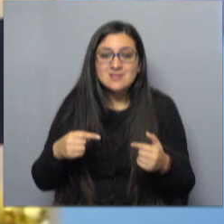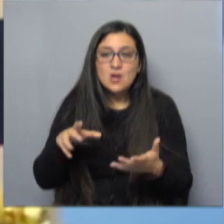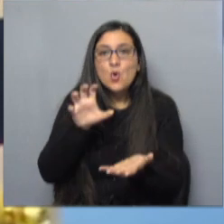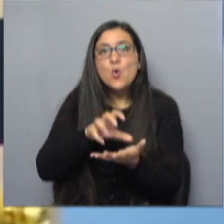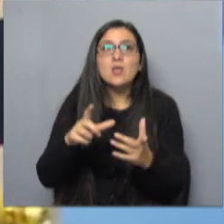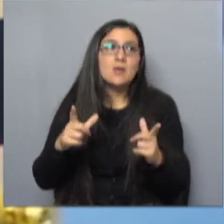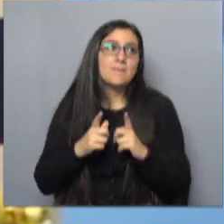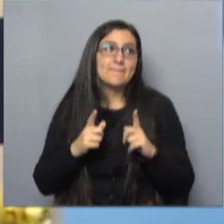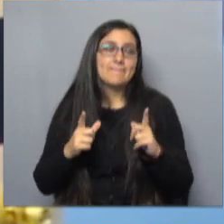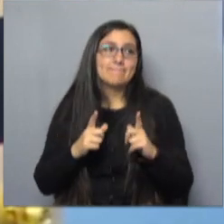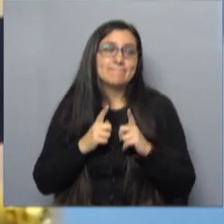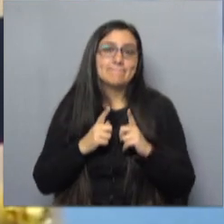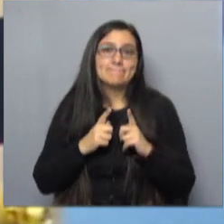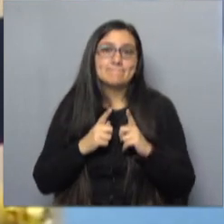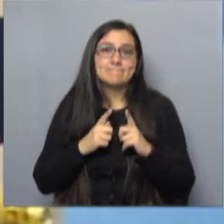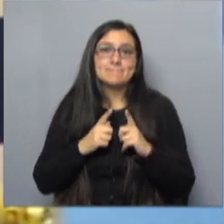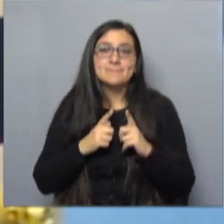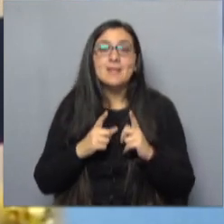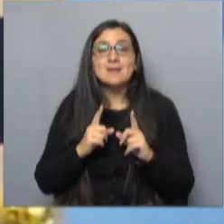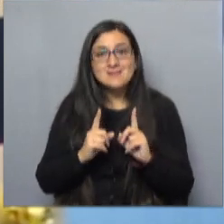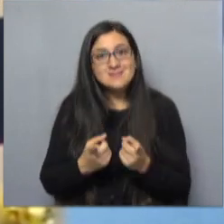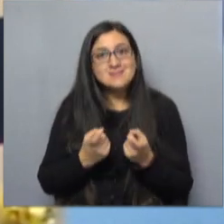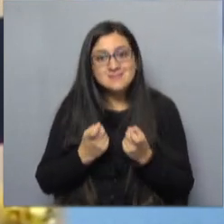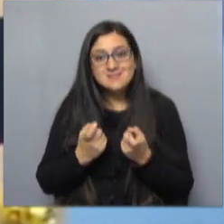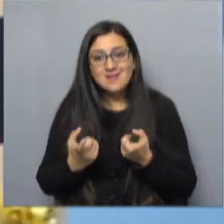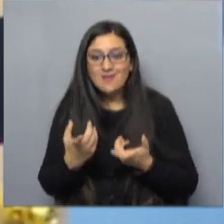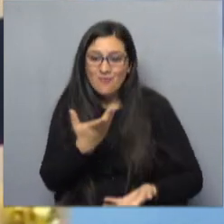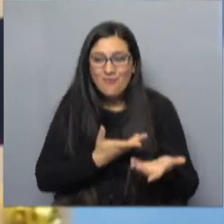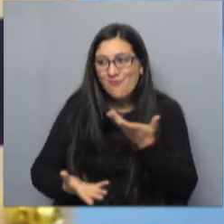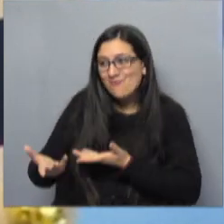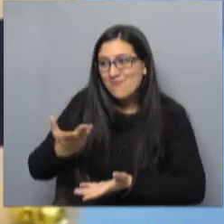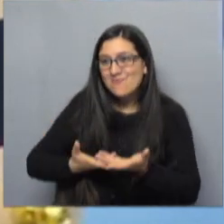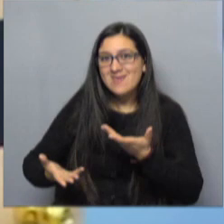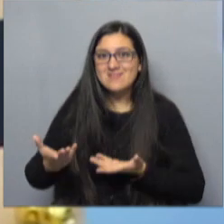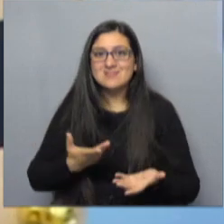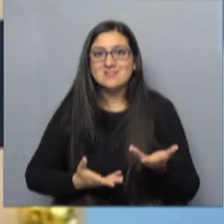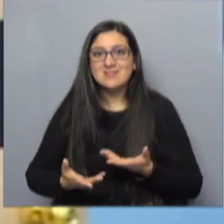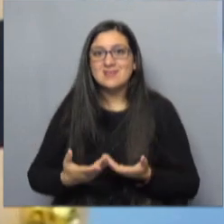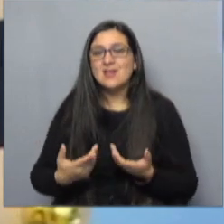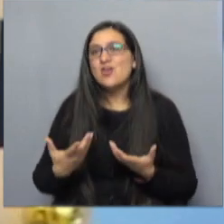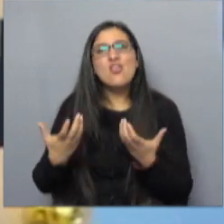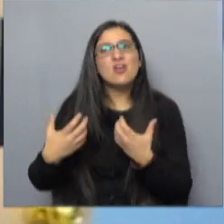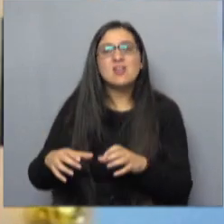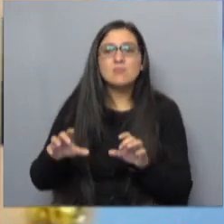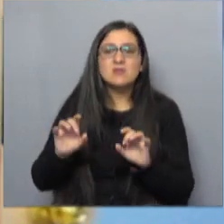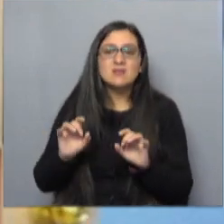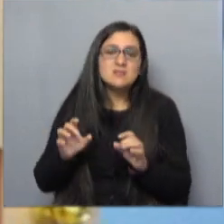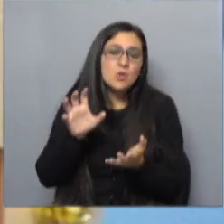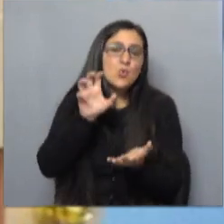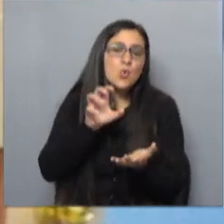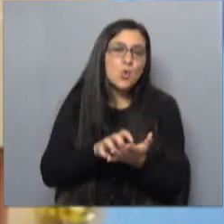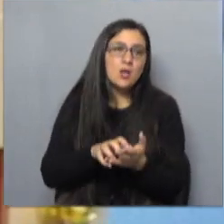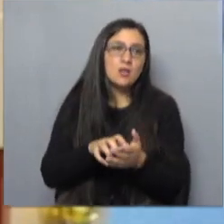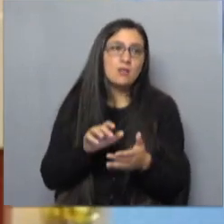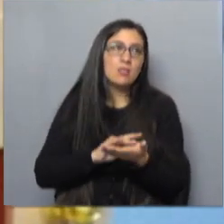son espacios de convivencia donde no queremos que sean espacios muertos, queremos que